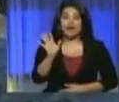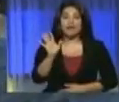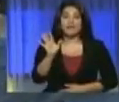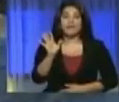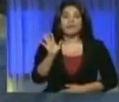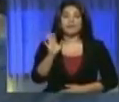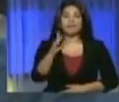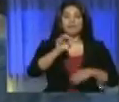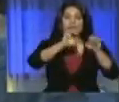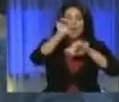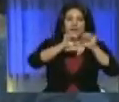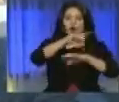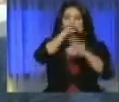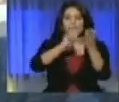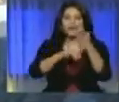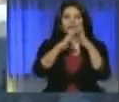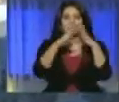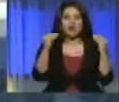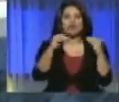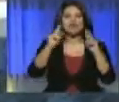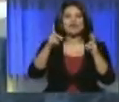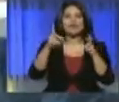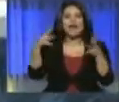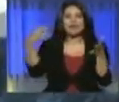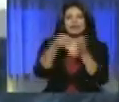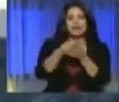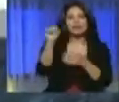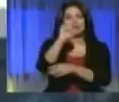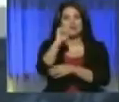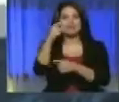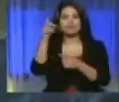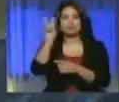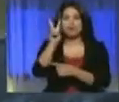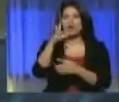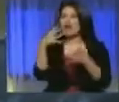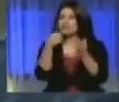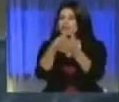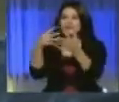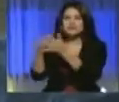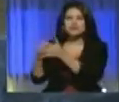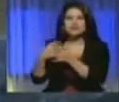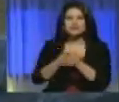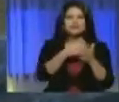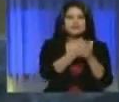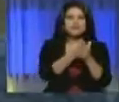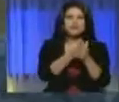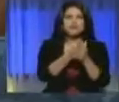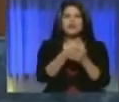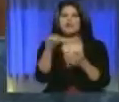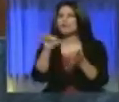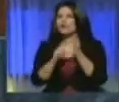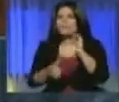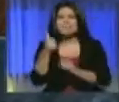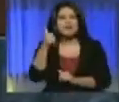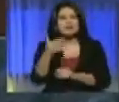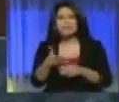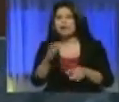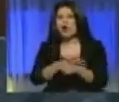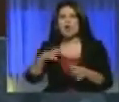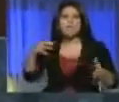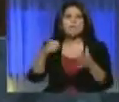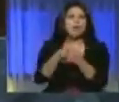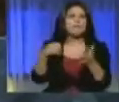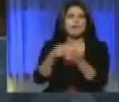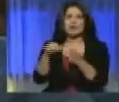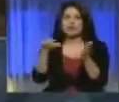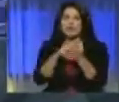revisión completa de la accidentabilidad del país, de los accidentes de tránsito, donde es la mayor incidencia de los accidentes de tránsito. Miranda